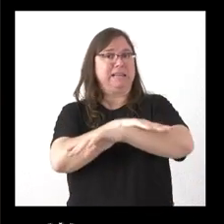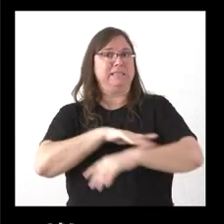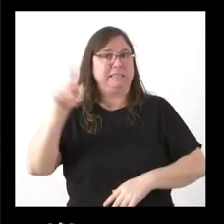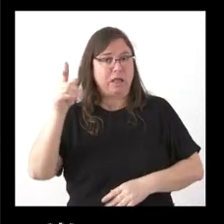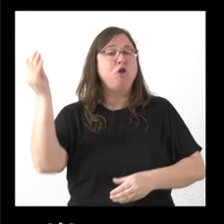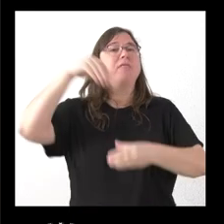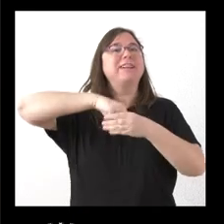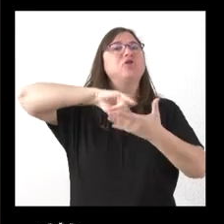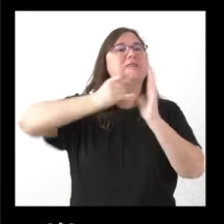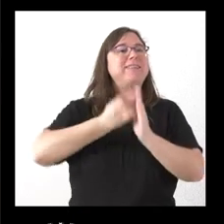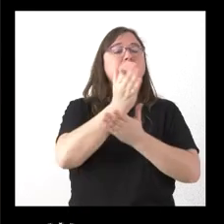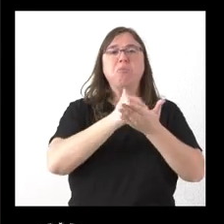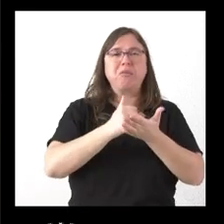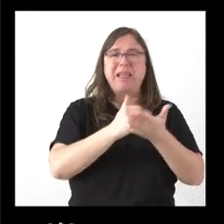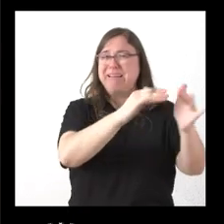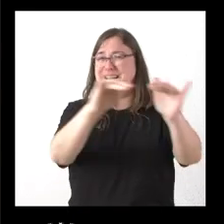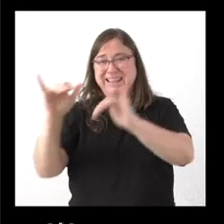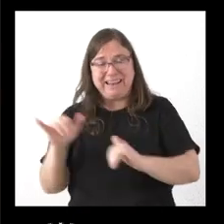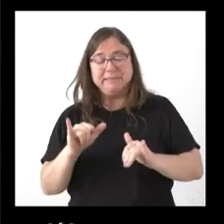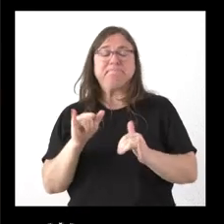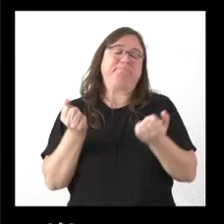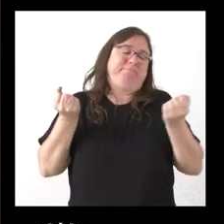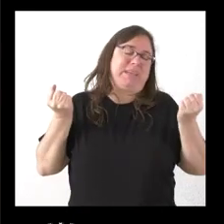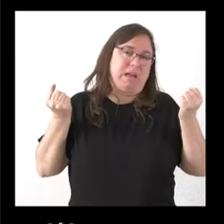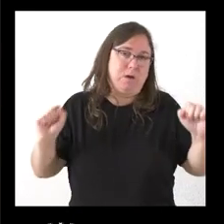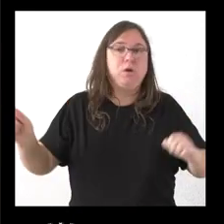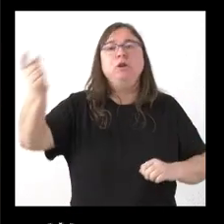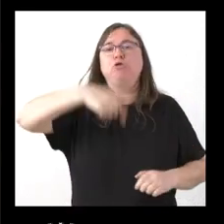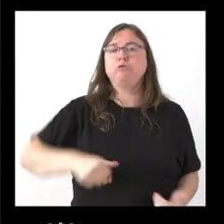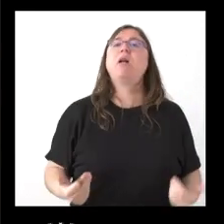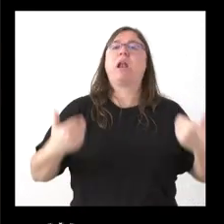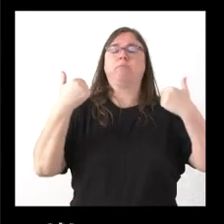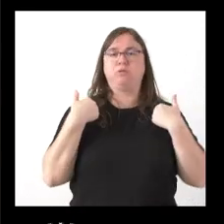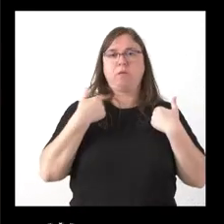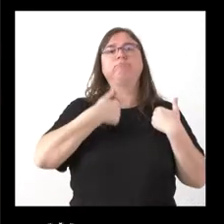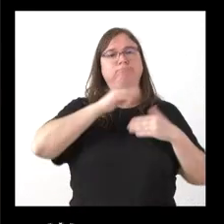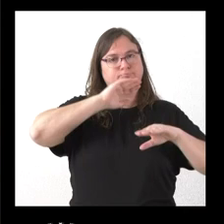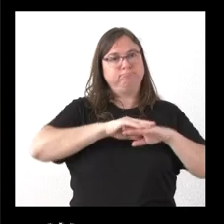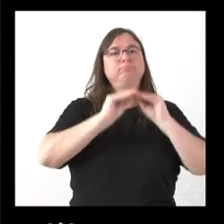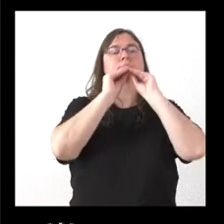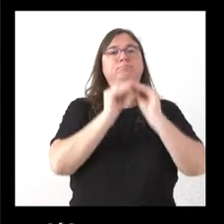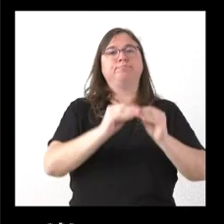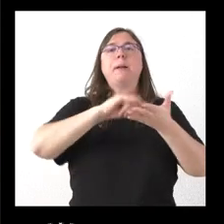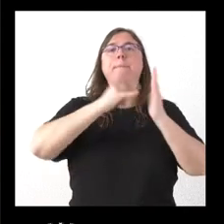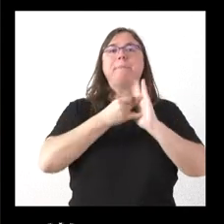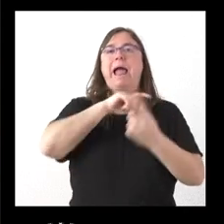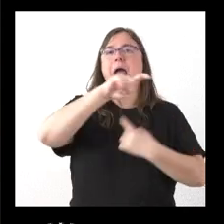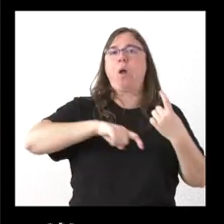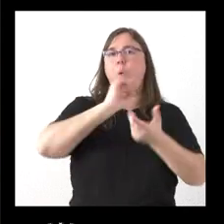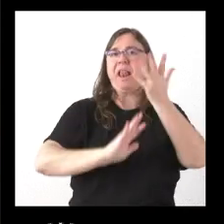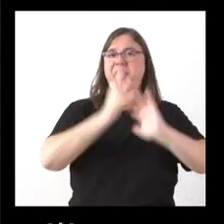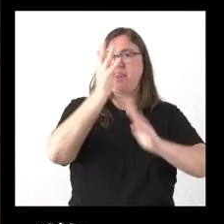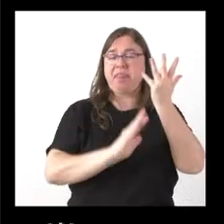técnicos de las comunidades autónomas a pesar de todo ello nosotros por responsabilidad hemos elaborado ese plan anual de incendios